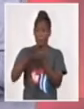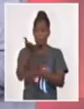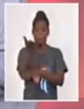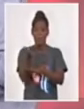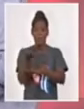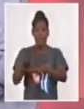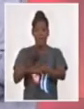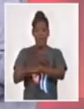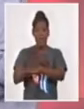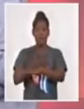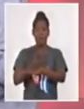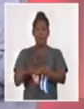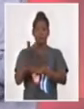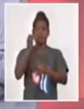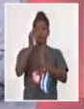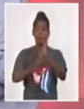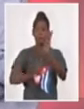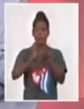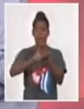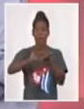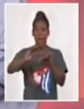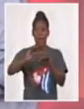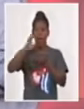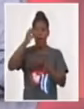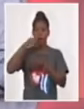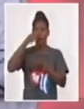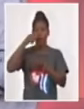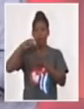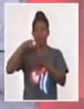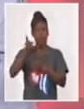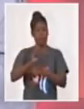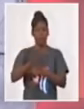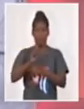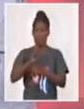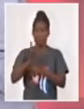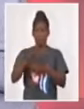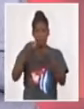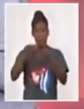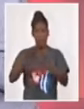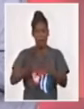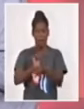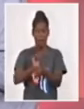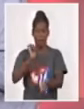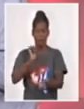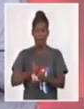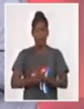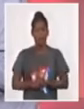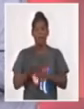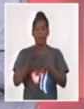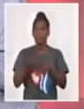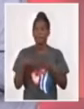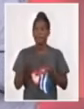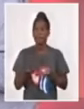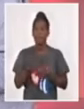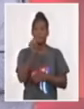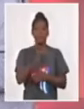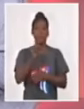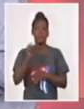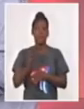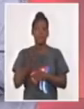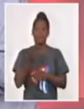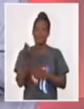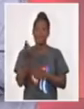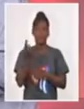cobro por ese permiso. Y el otro elemento es que esta es una actividad para la cual las personas no requieren de licencia